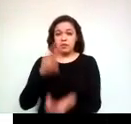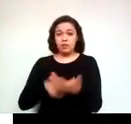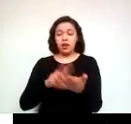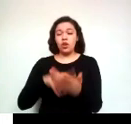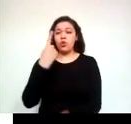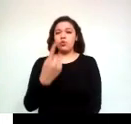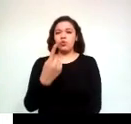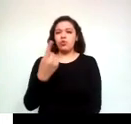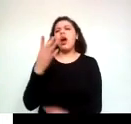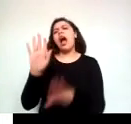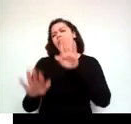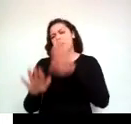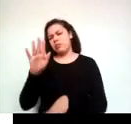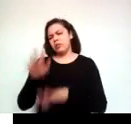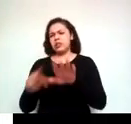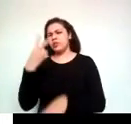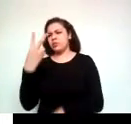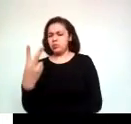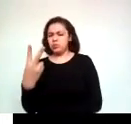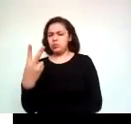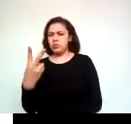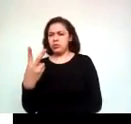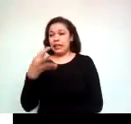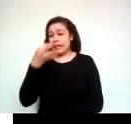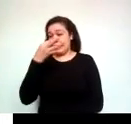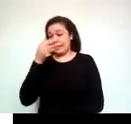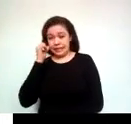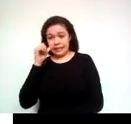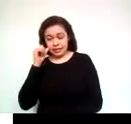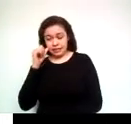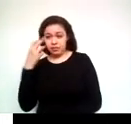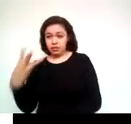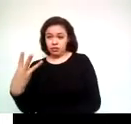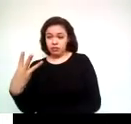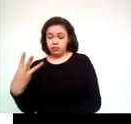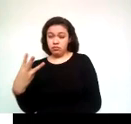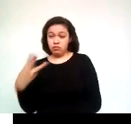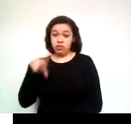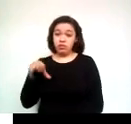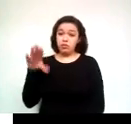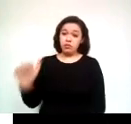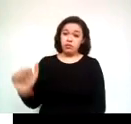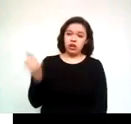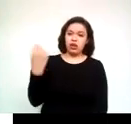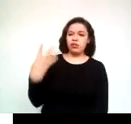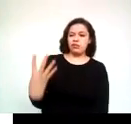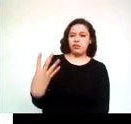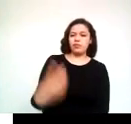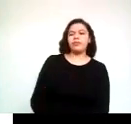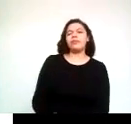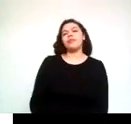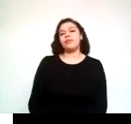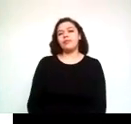Algunas veces, valor 2. Casi siempre, valor 3. Nunca, 4.